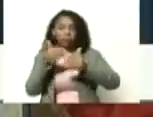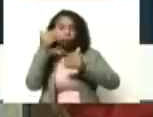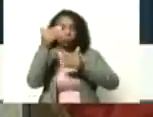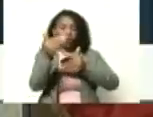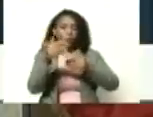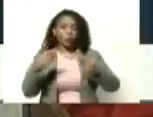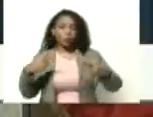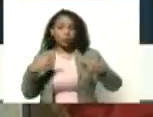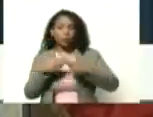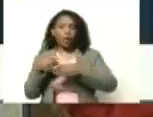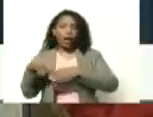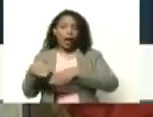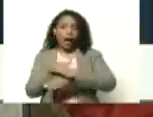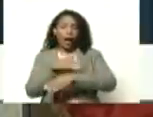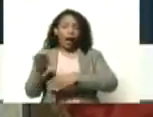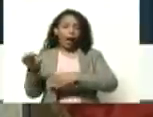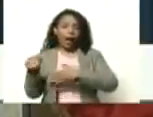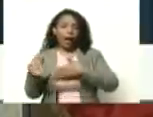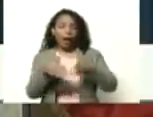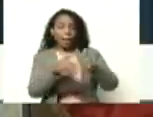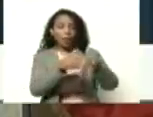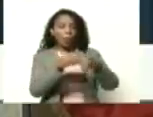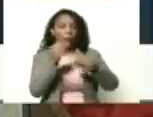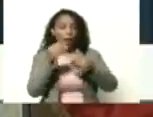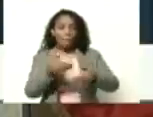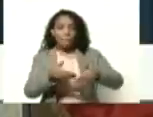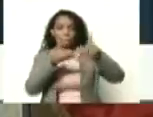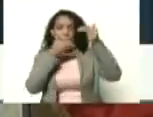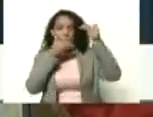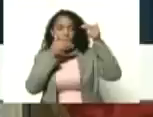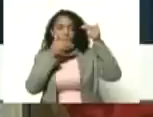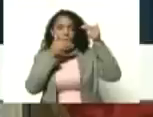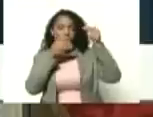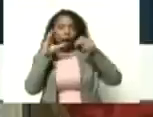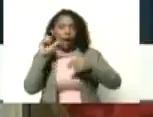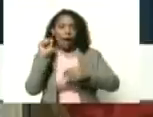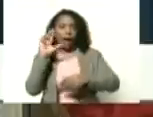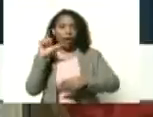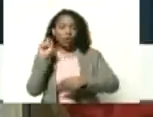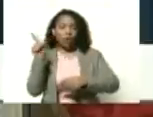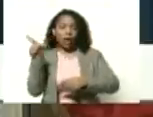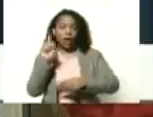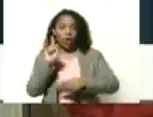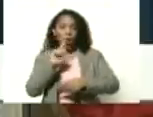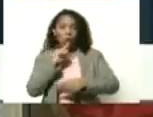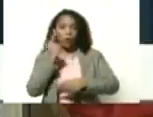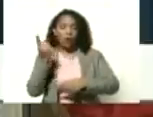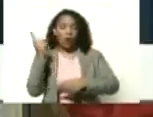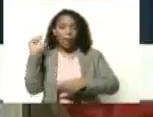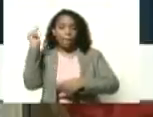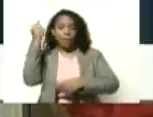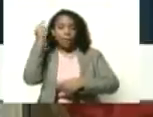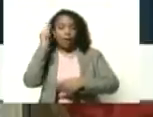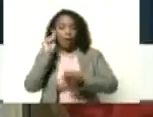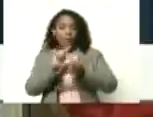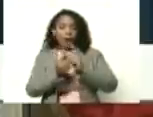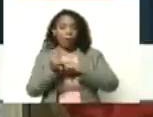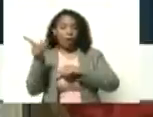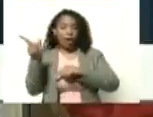cruzando el camino para secuestrar a a carlos lannes o si no lo dijo en las primeras de cambio el